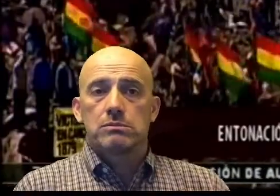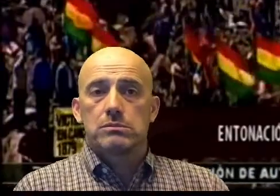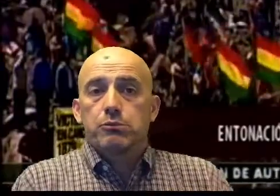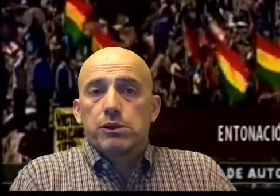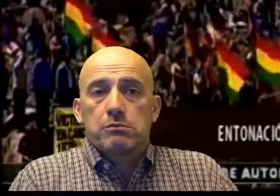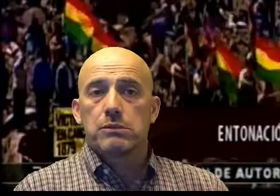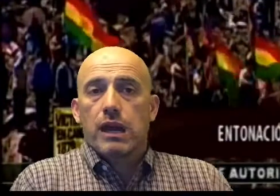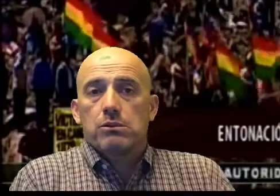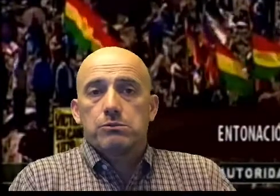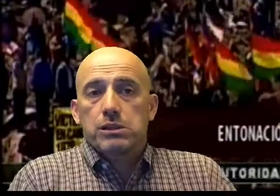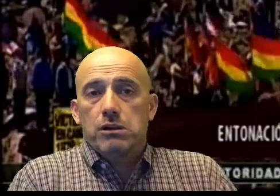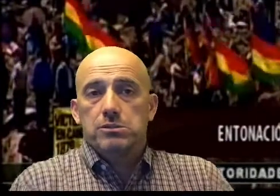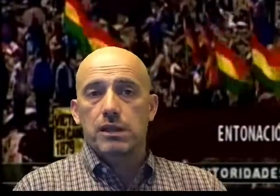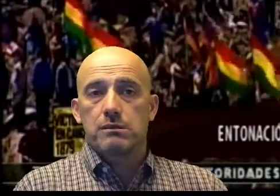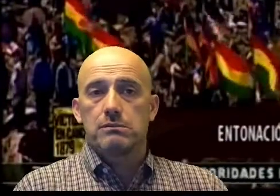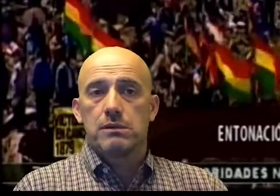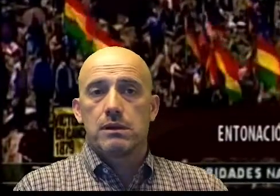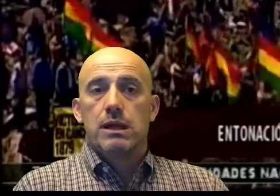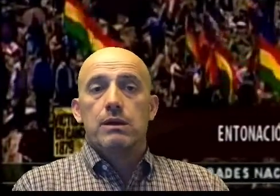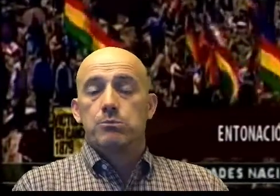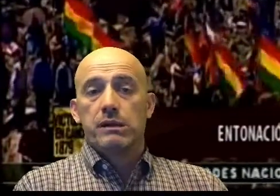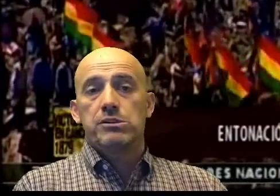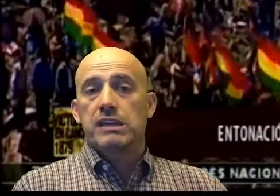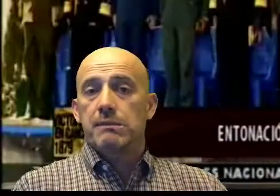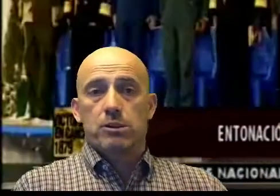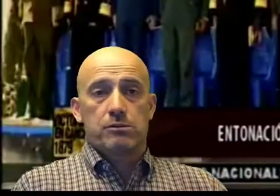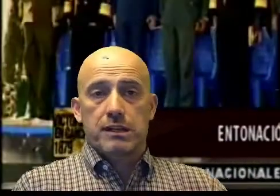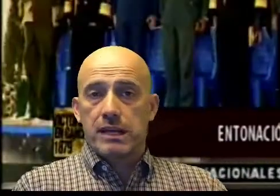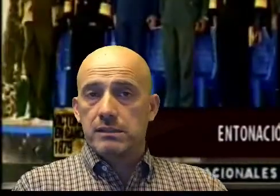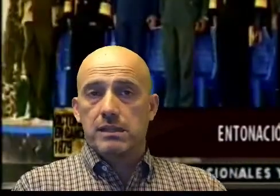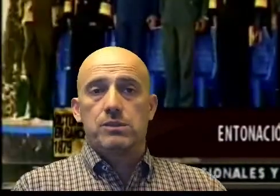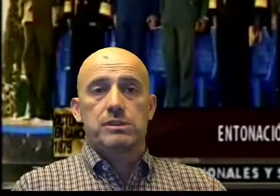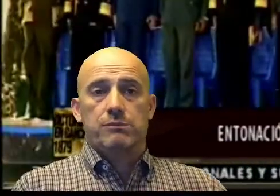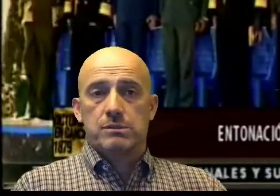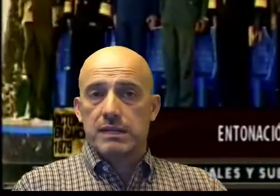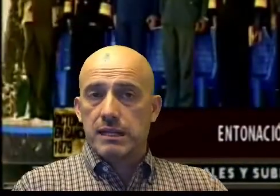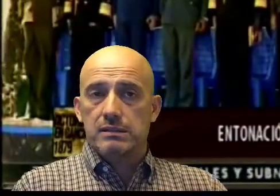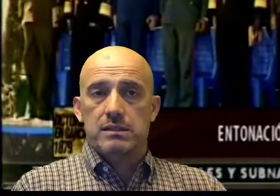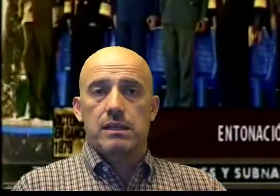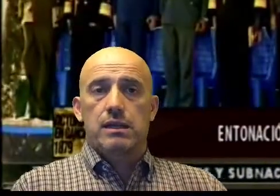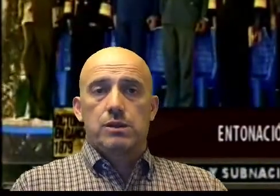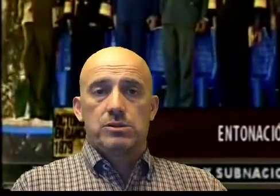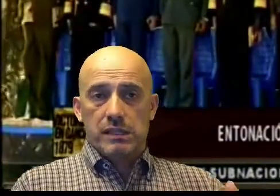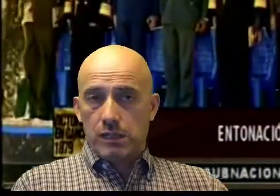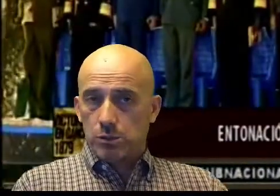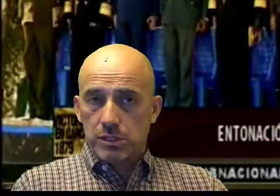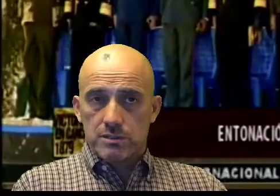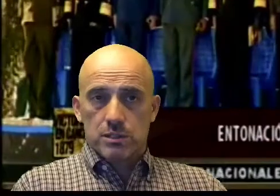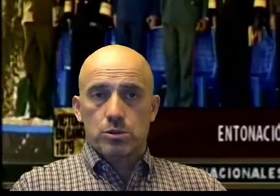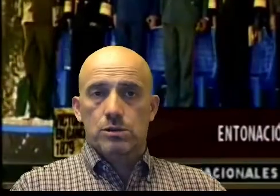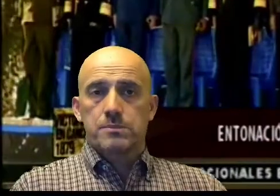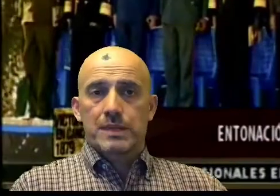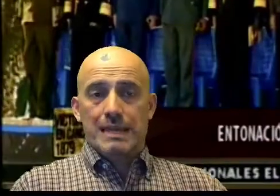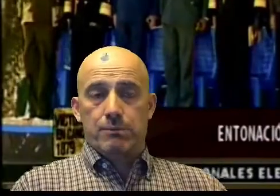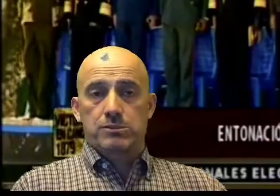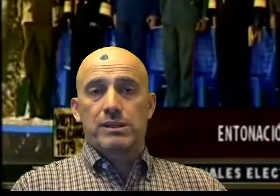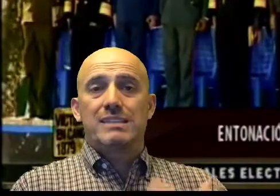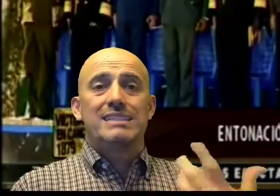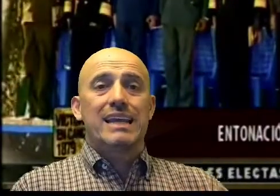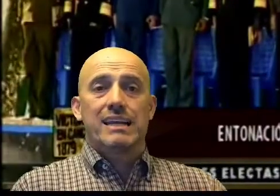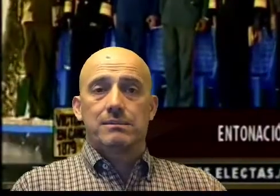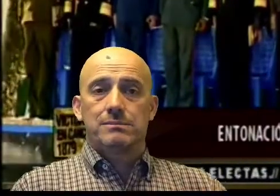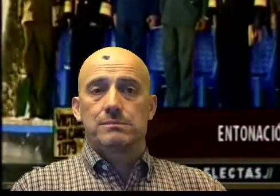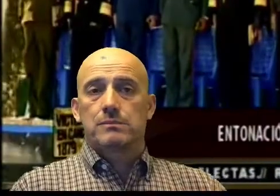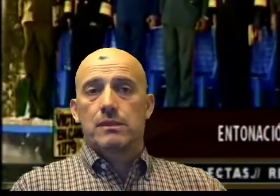sus territorios se fueron dejaron otros trituran volvieron tenía marco fer cante no tengan foto mercante no tenía industria el sector la